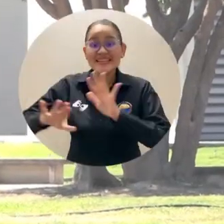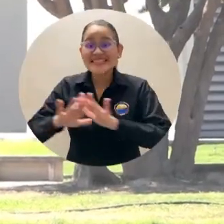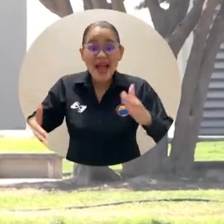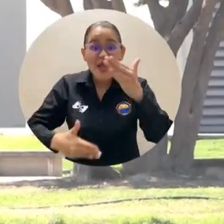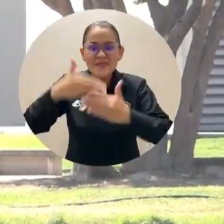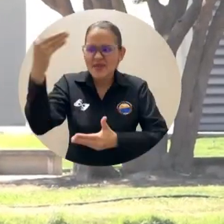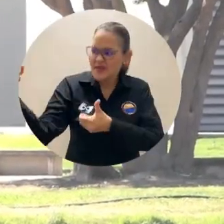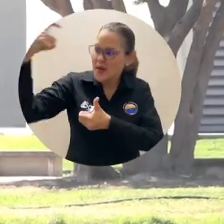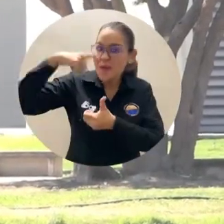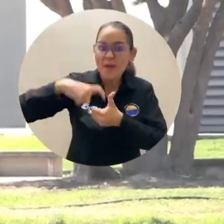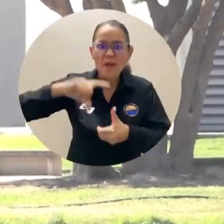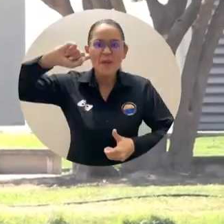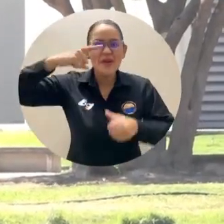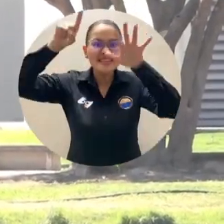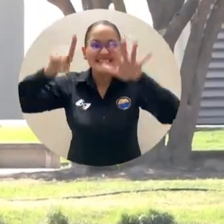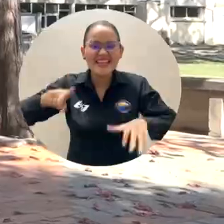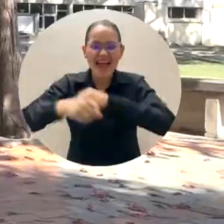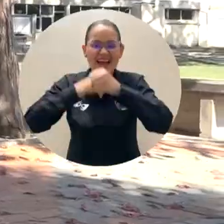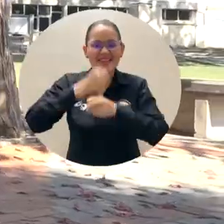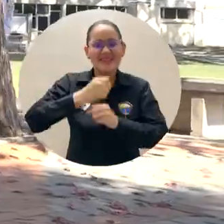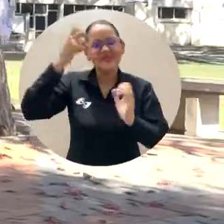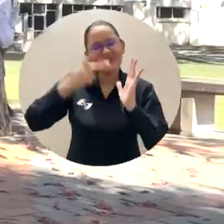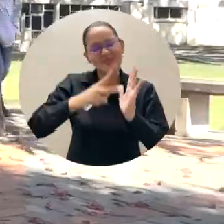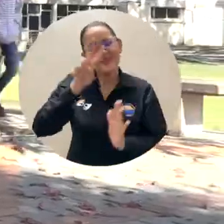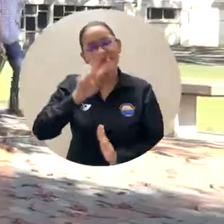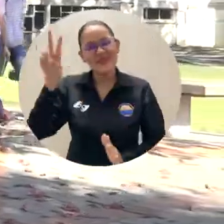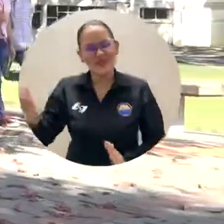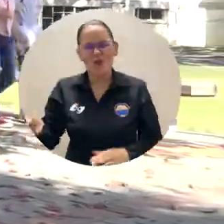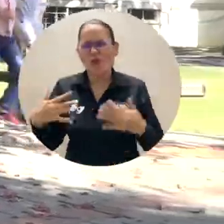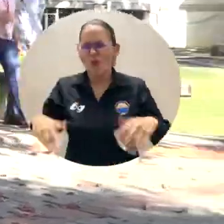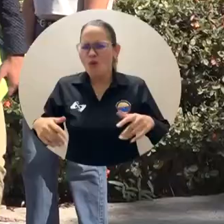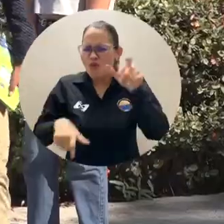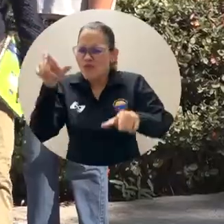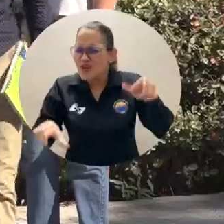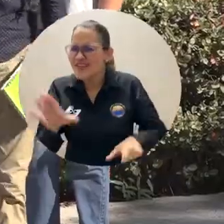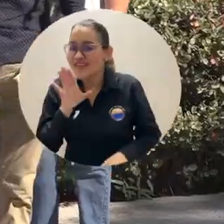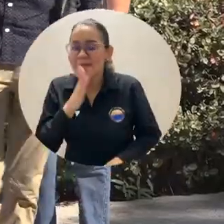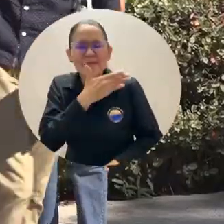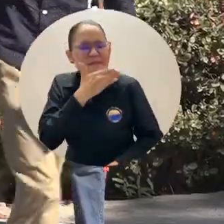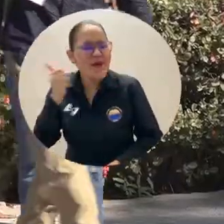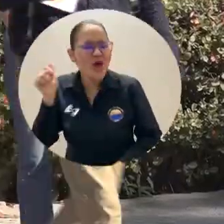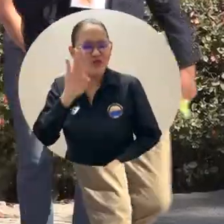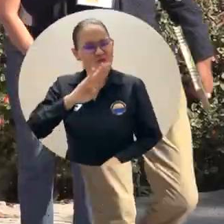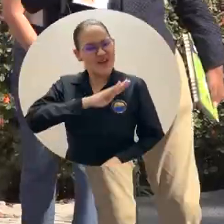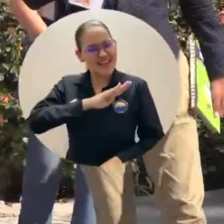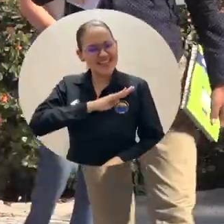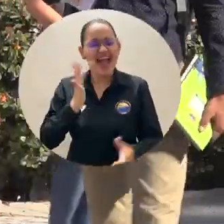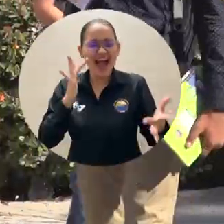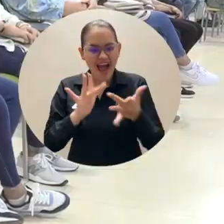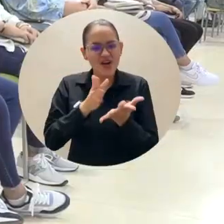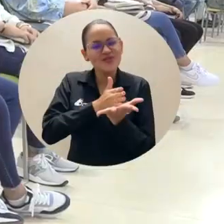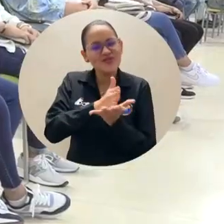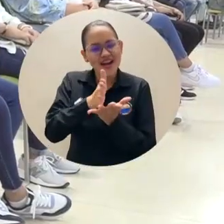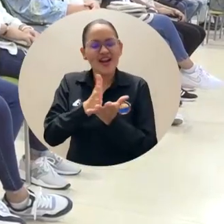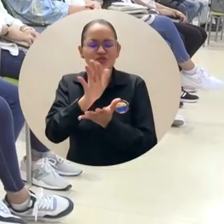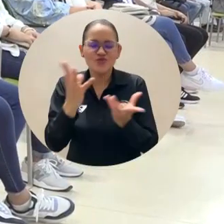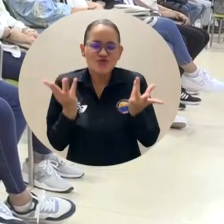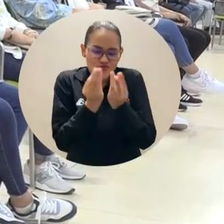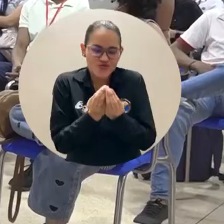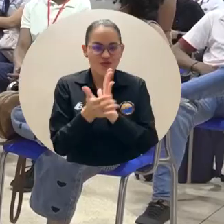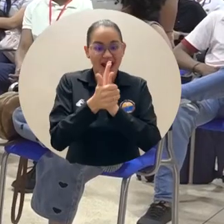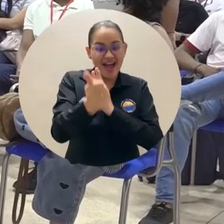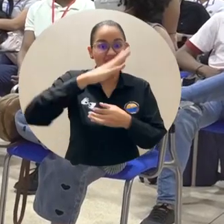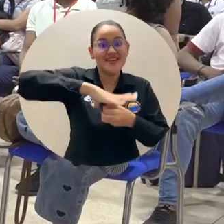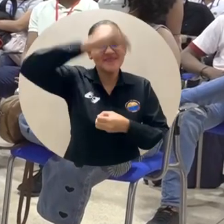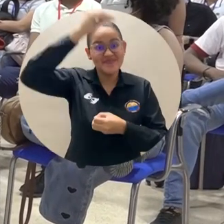La Universidad del Magdalena inició el proceso de admisión del primer semestre de 2022 para los mejores bachilleres del departamento que hacen